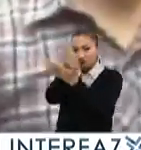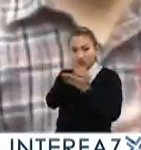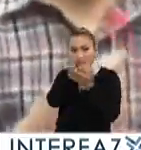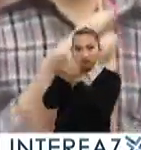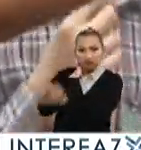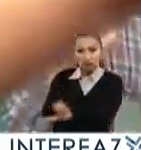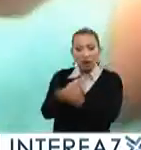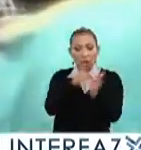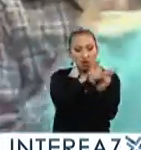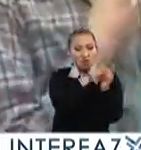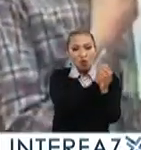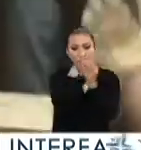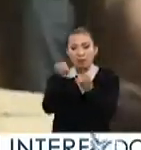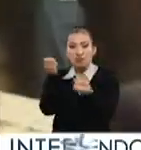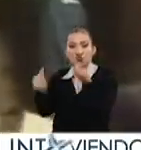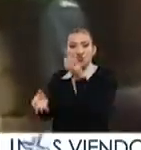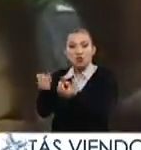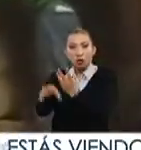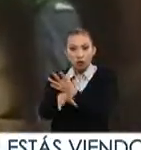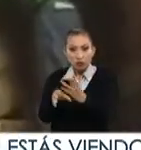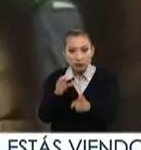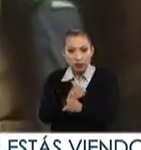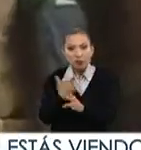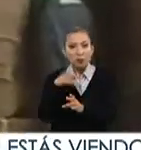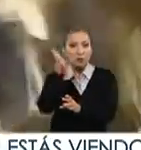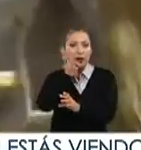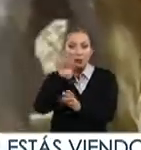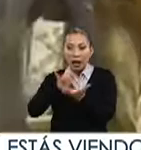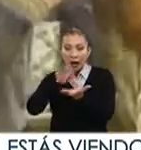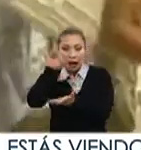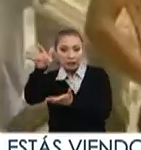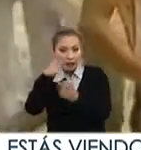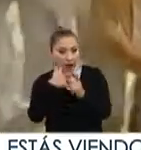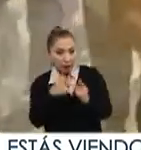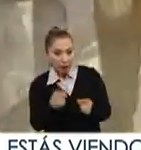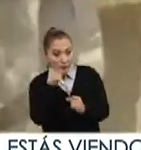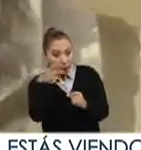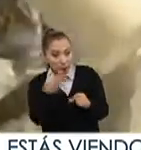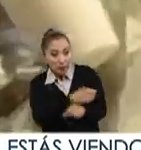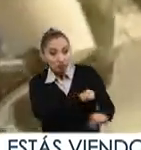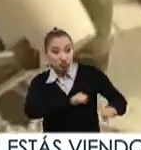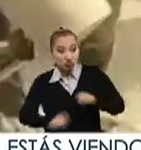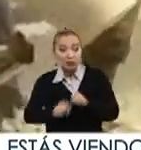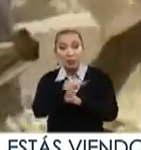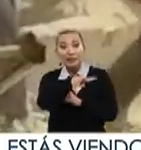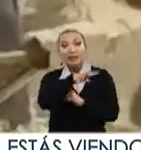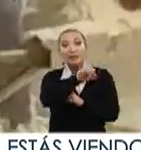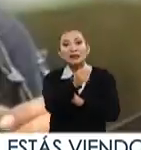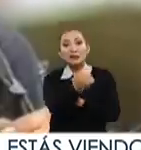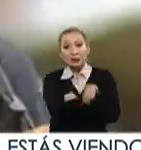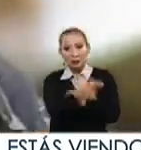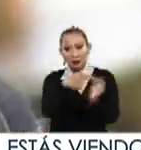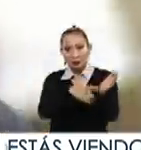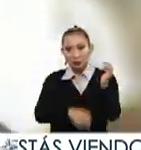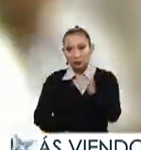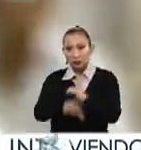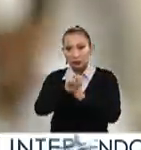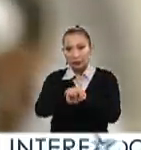solidarizarse, enviando apoyo y donaciones. Como muestra de agradecimiento, cuando ocurre el terremoto del 19 de septiembre